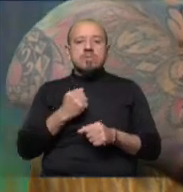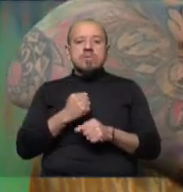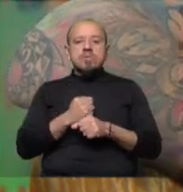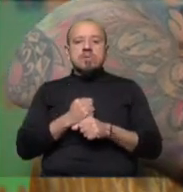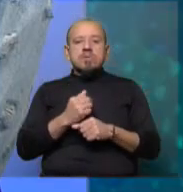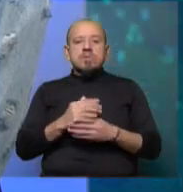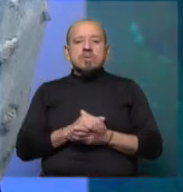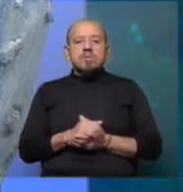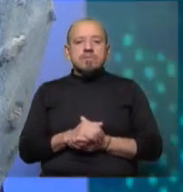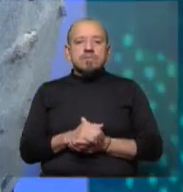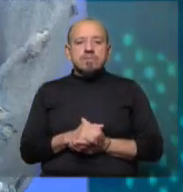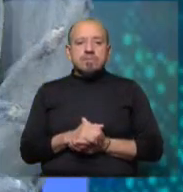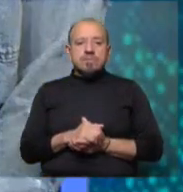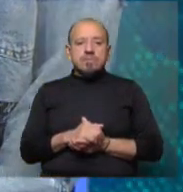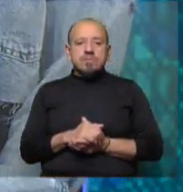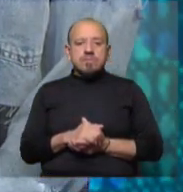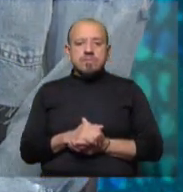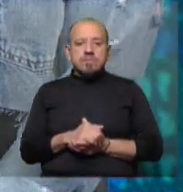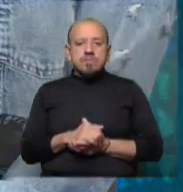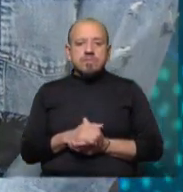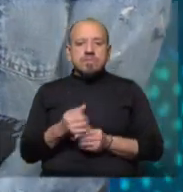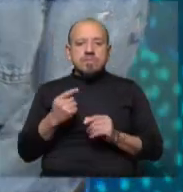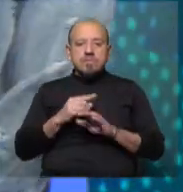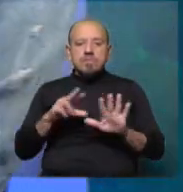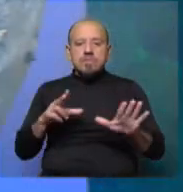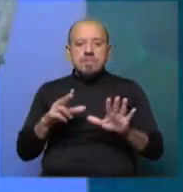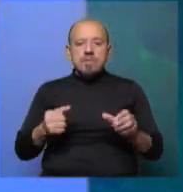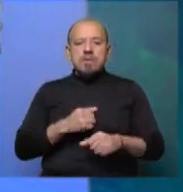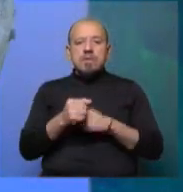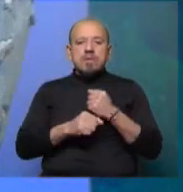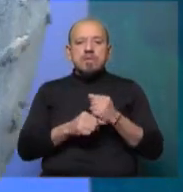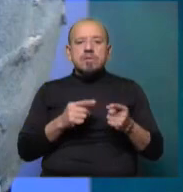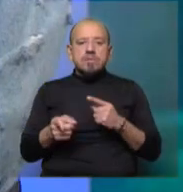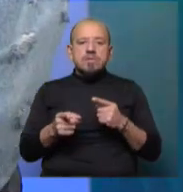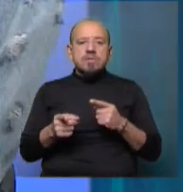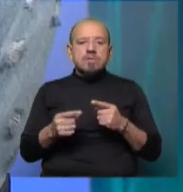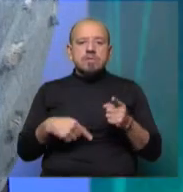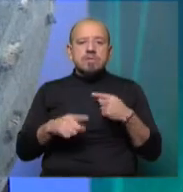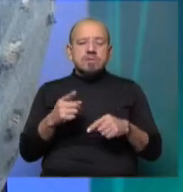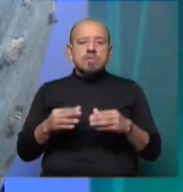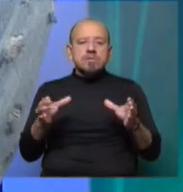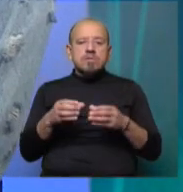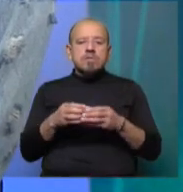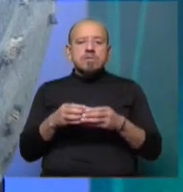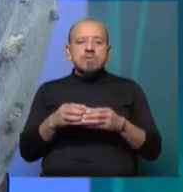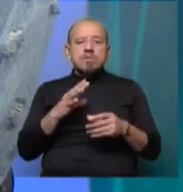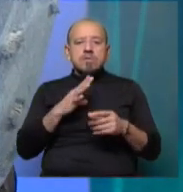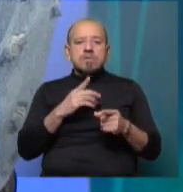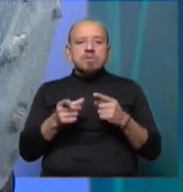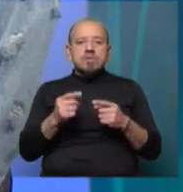brazos. Bien. Como decías, ¿no? Están cumpliendo 18 años, son un montón de años para una banda que se mantenga y